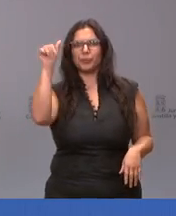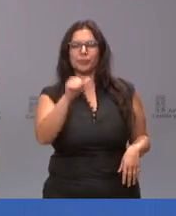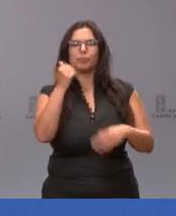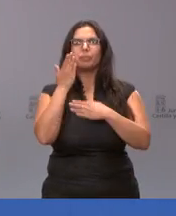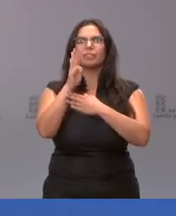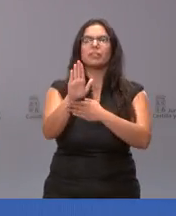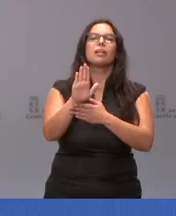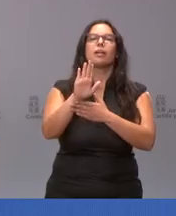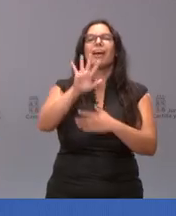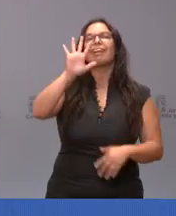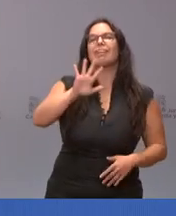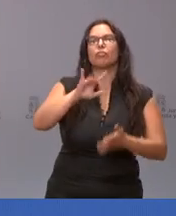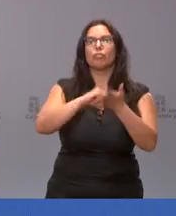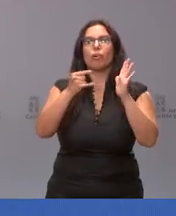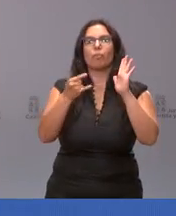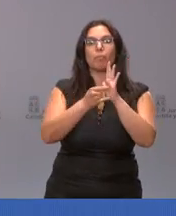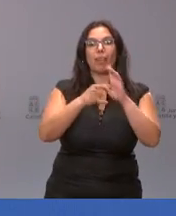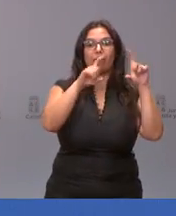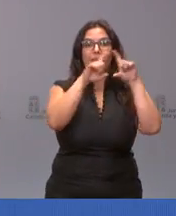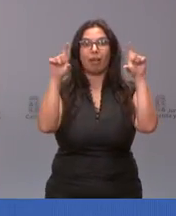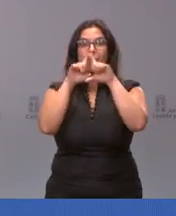quinto Plan de Internacionalización Empresarial